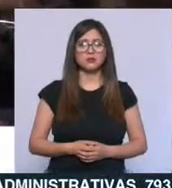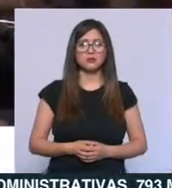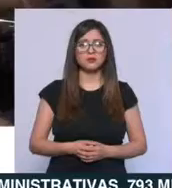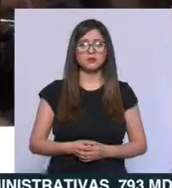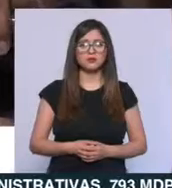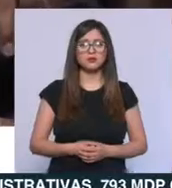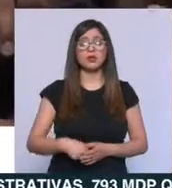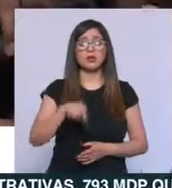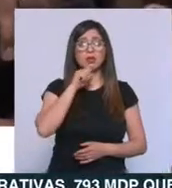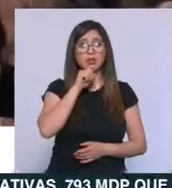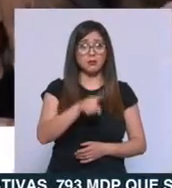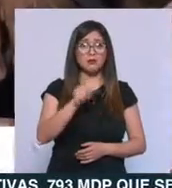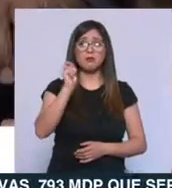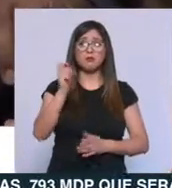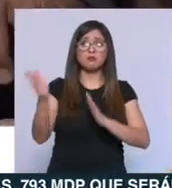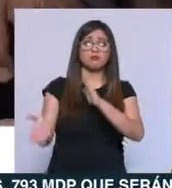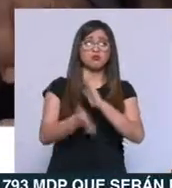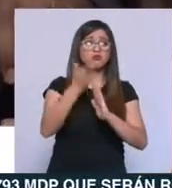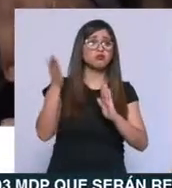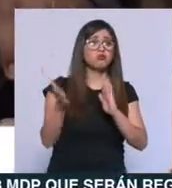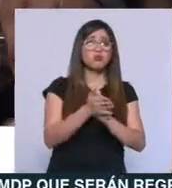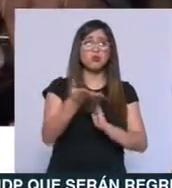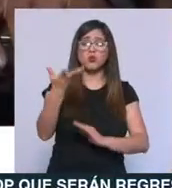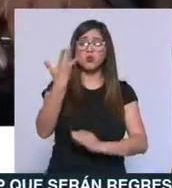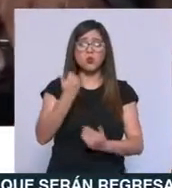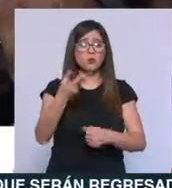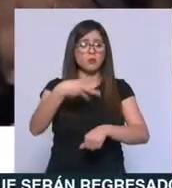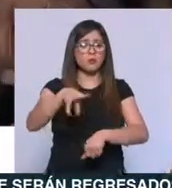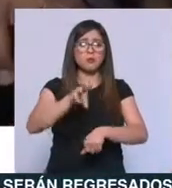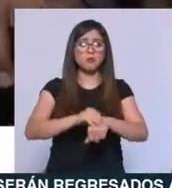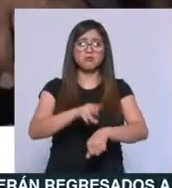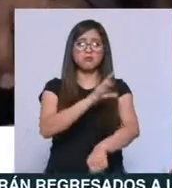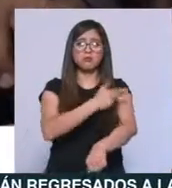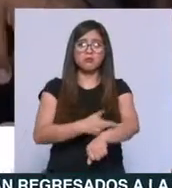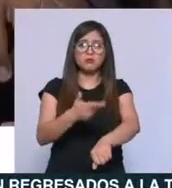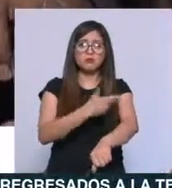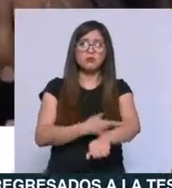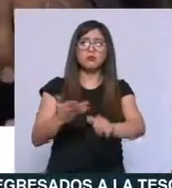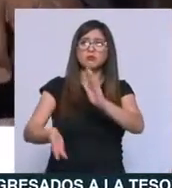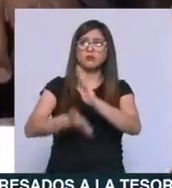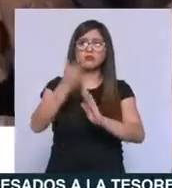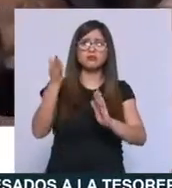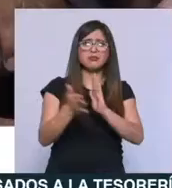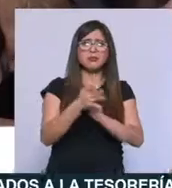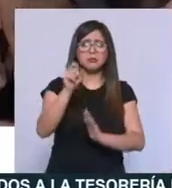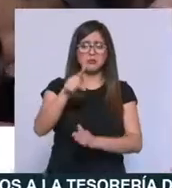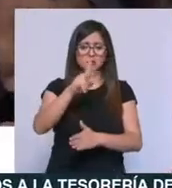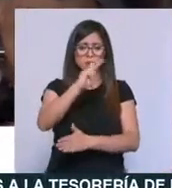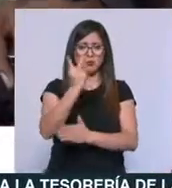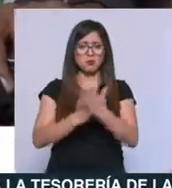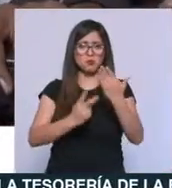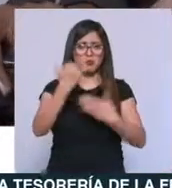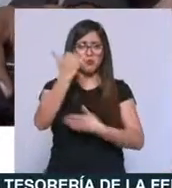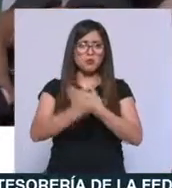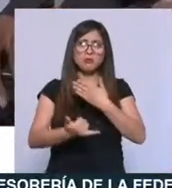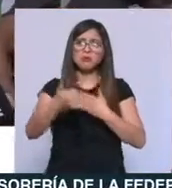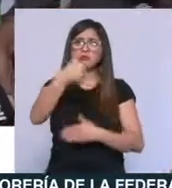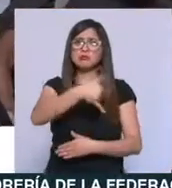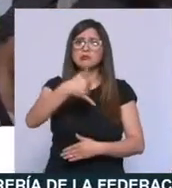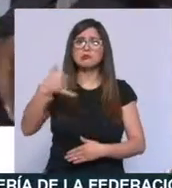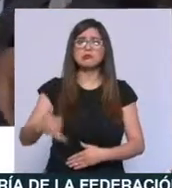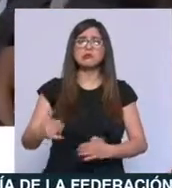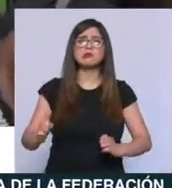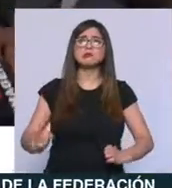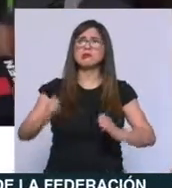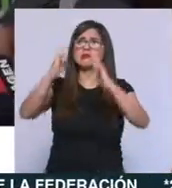desorden urbano que se había generado en torno a los megaproyectos inmobiliarios. Yo creo que ha habido muchos